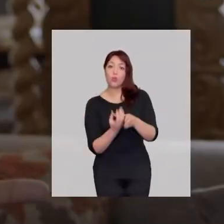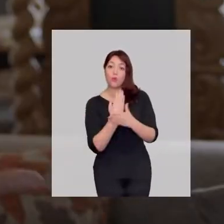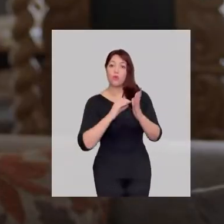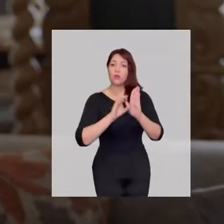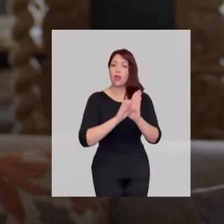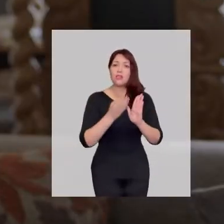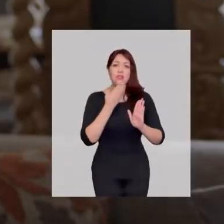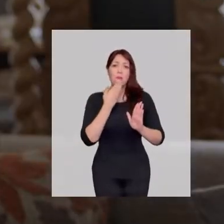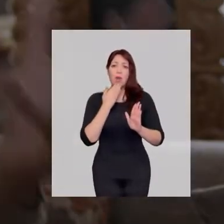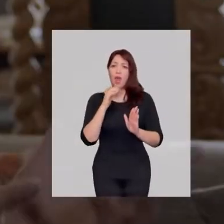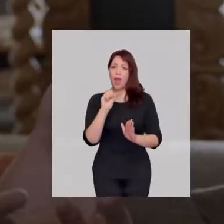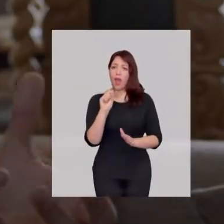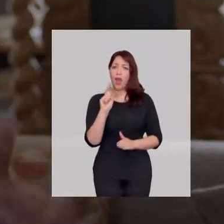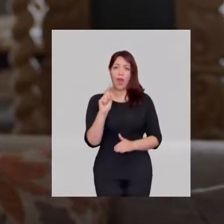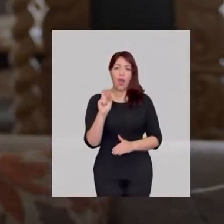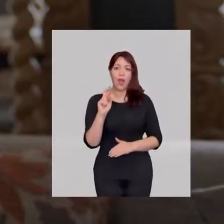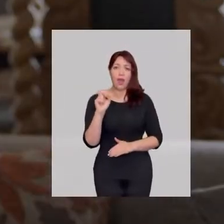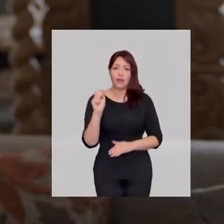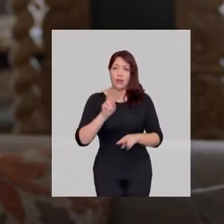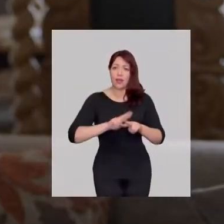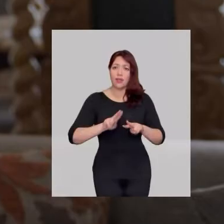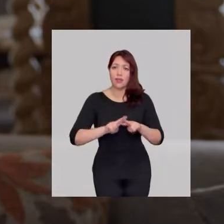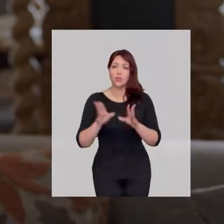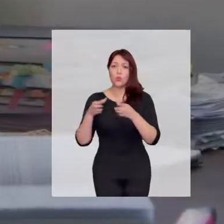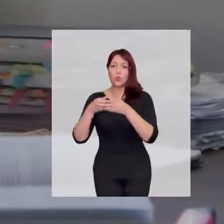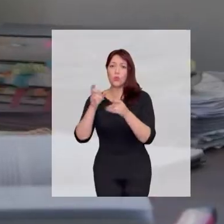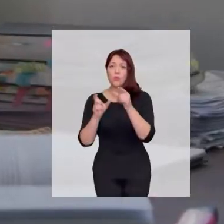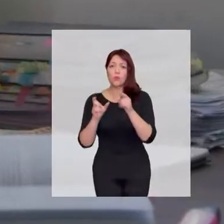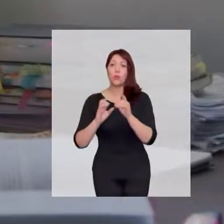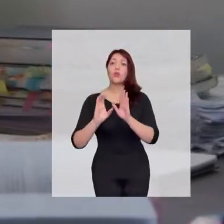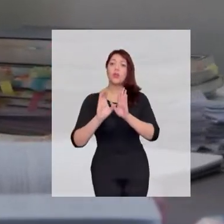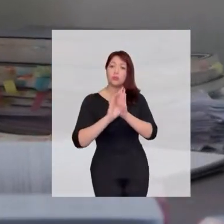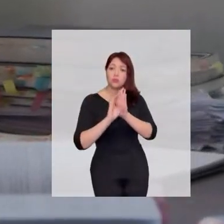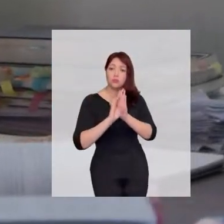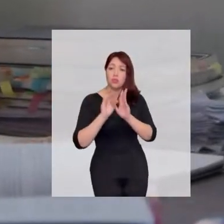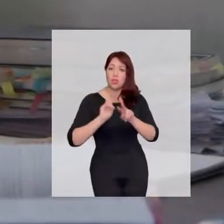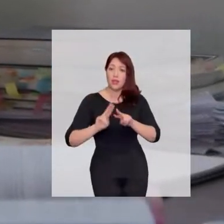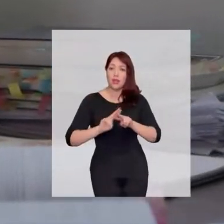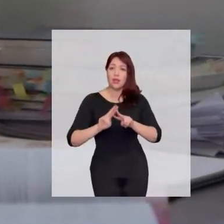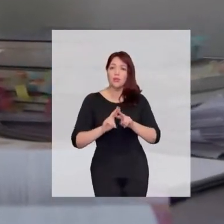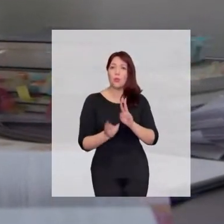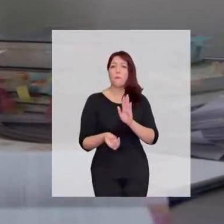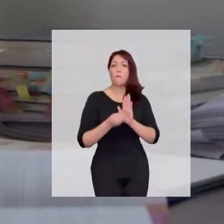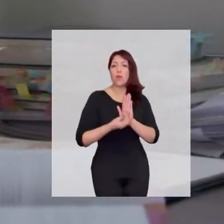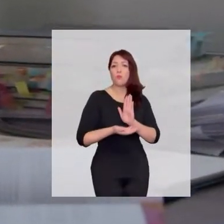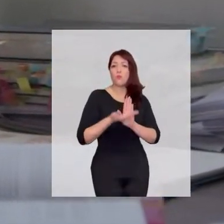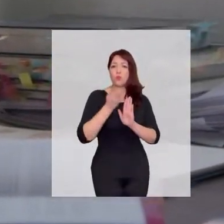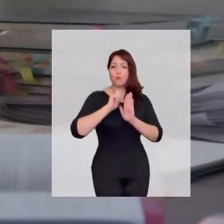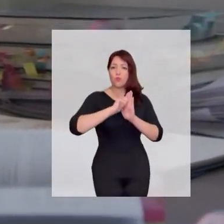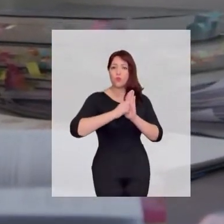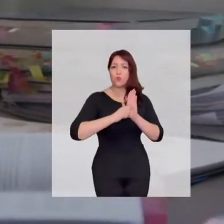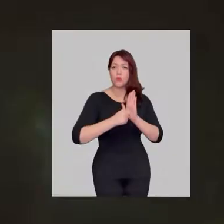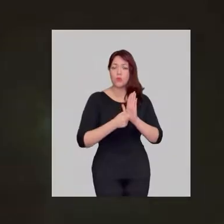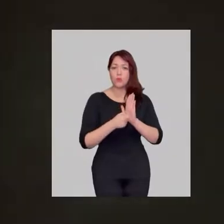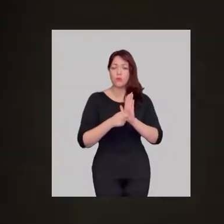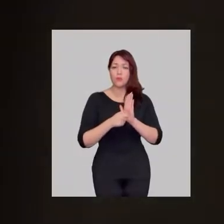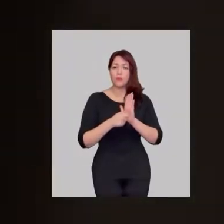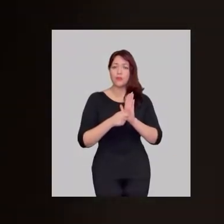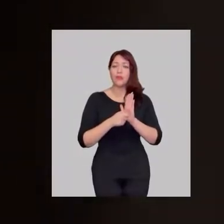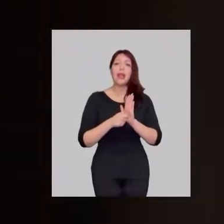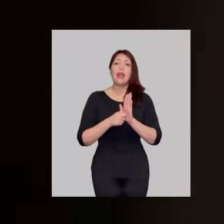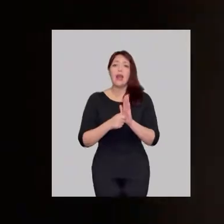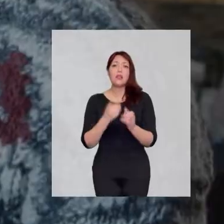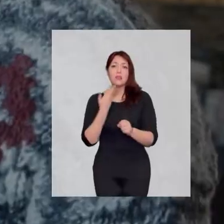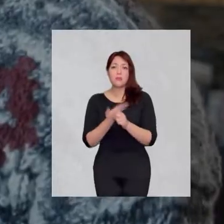80, y hoy día esta nueva constitución que fue creada por él y un grupo de constitucionales tiene más cerrojos que la constitución